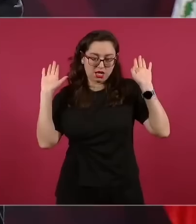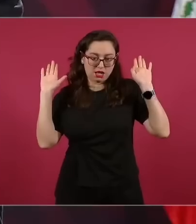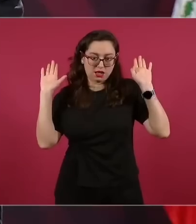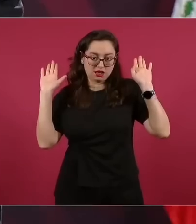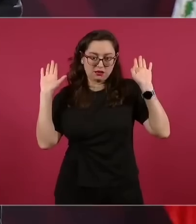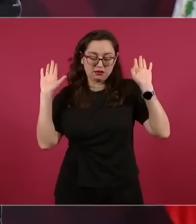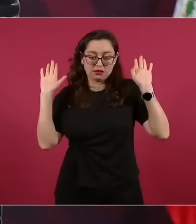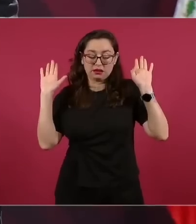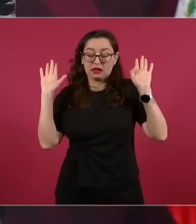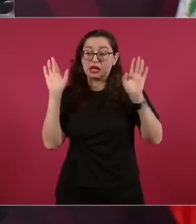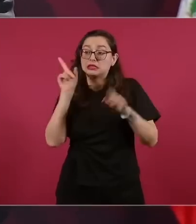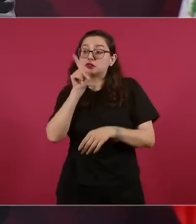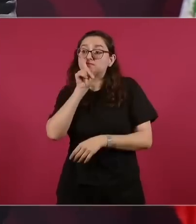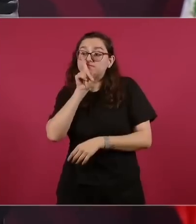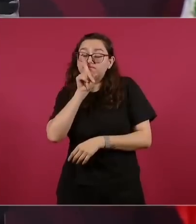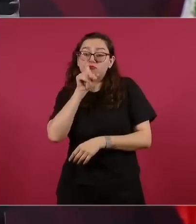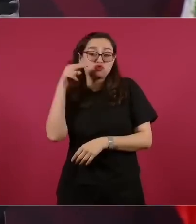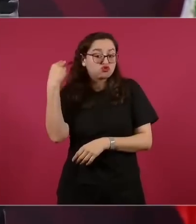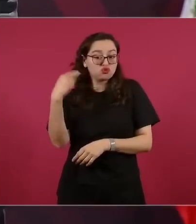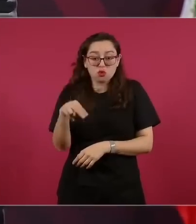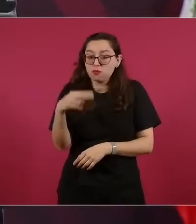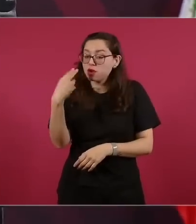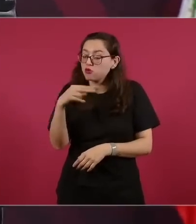de un informante anónimo.